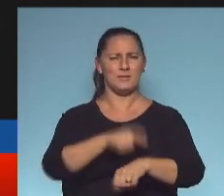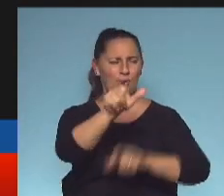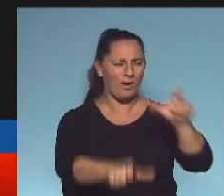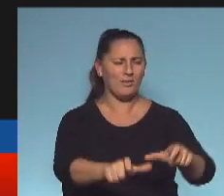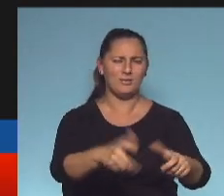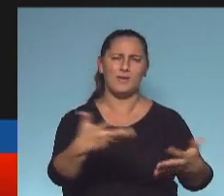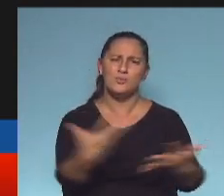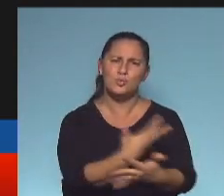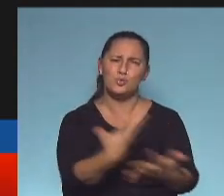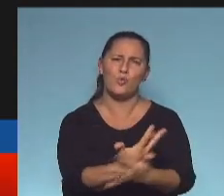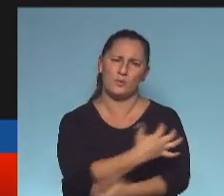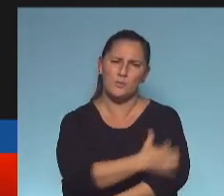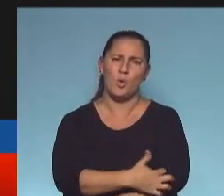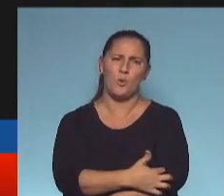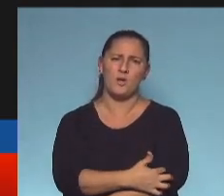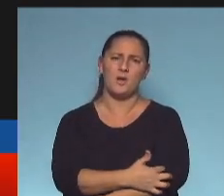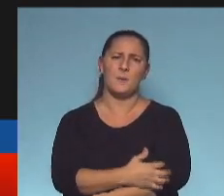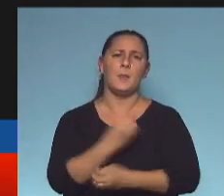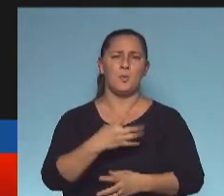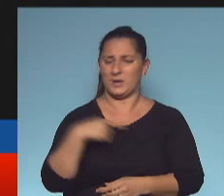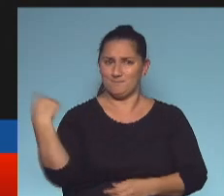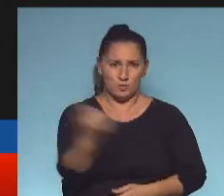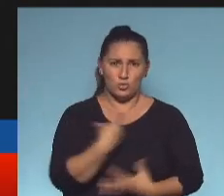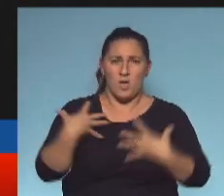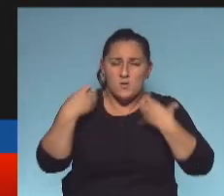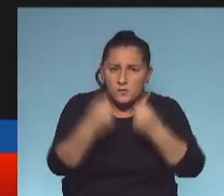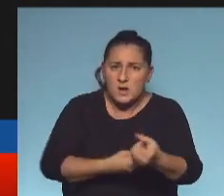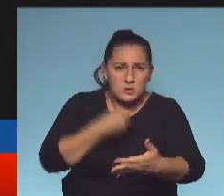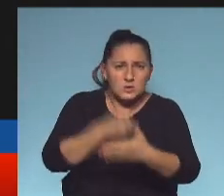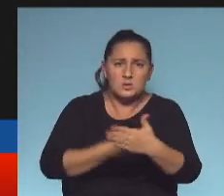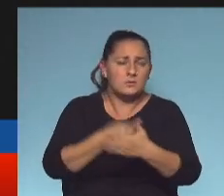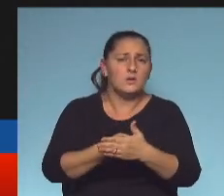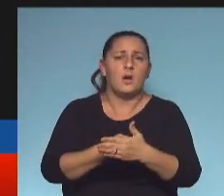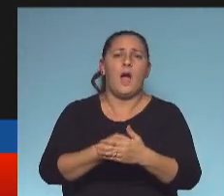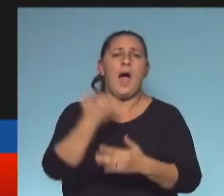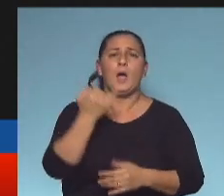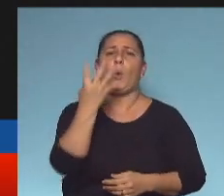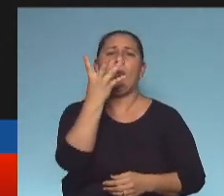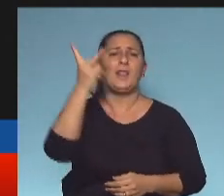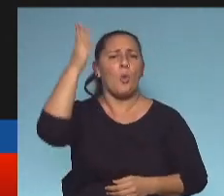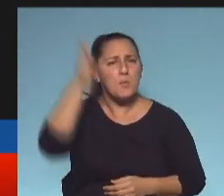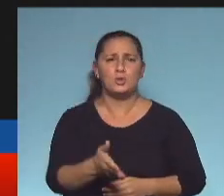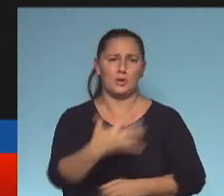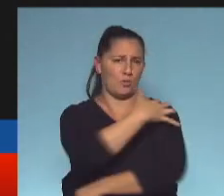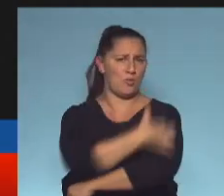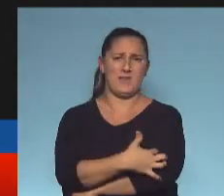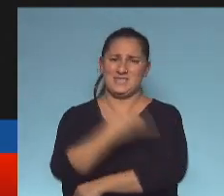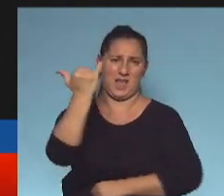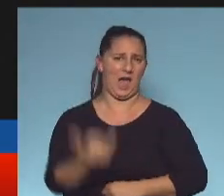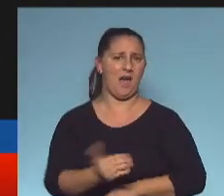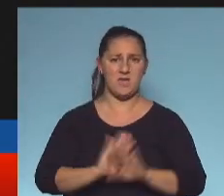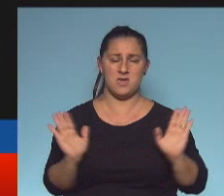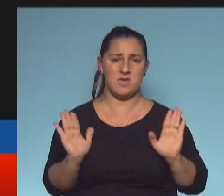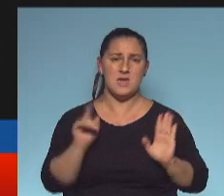más humildes. Porque por más esfuerzo que venimos haciendo, tenemos un 42% de pobreza. Y